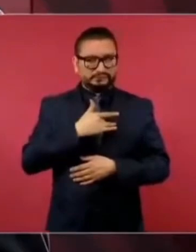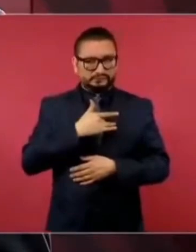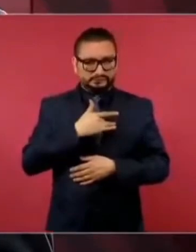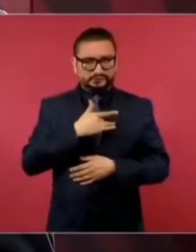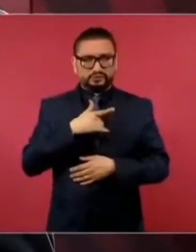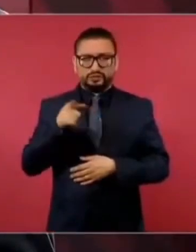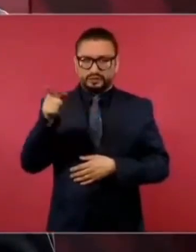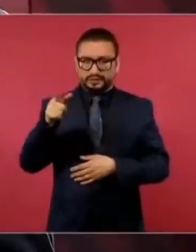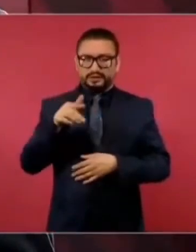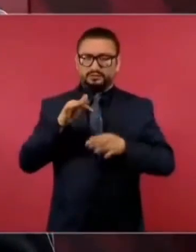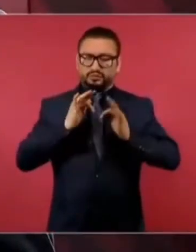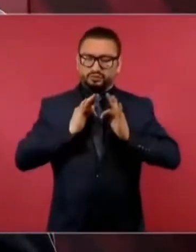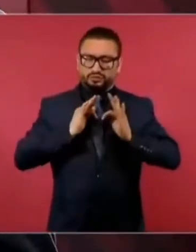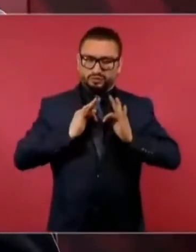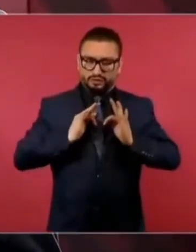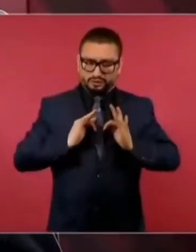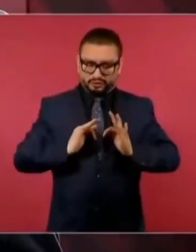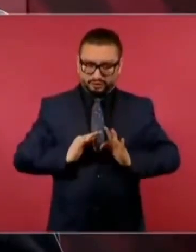serena,